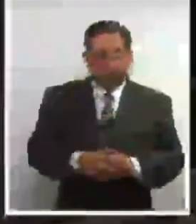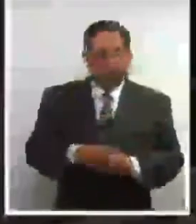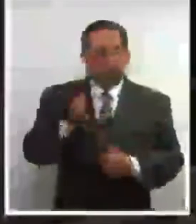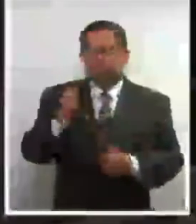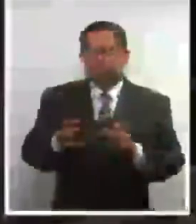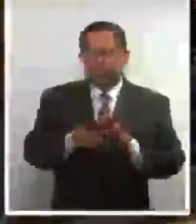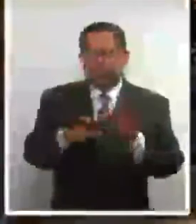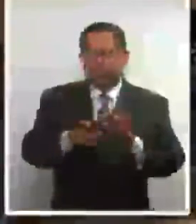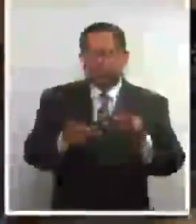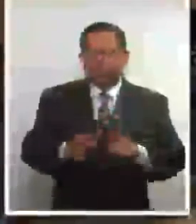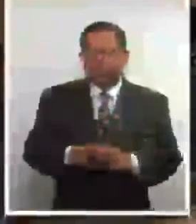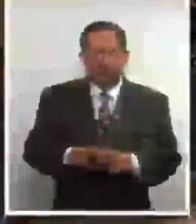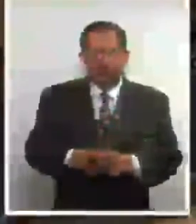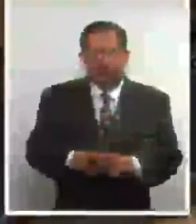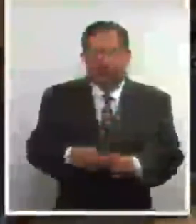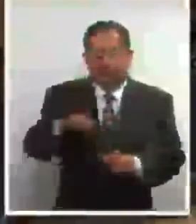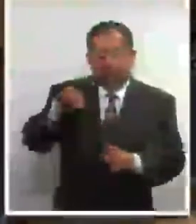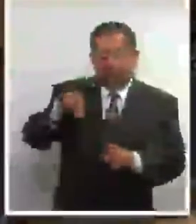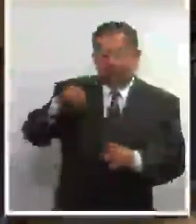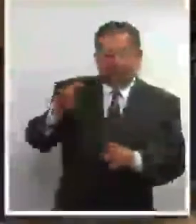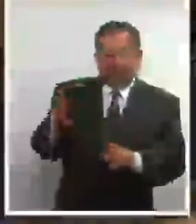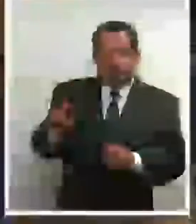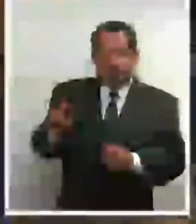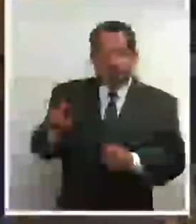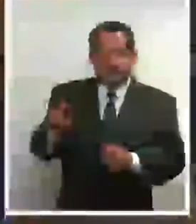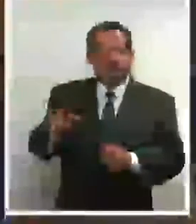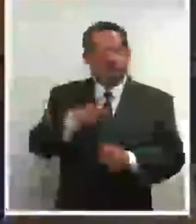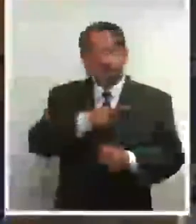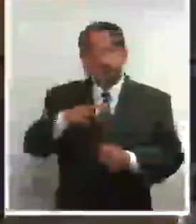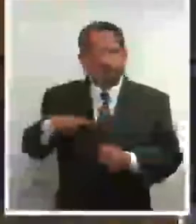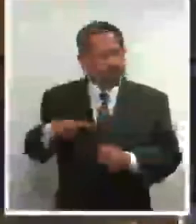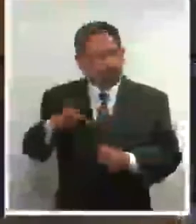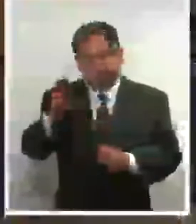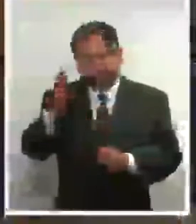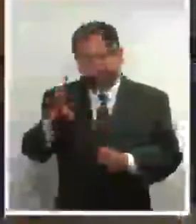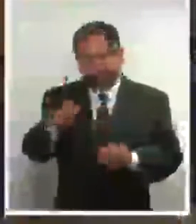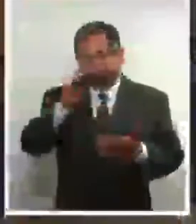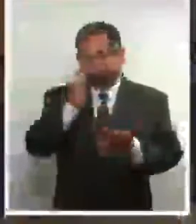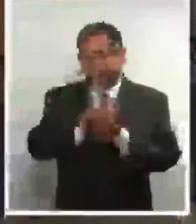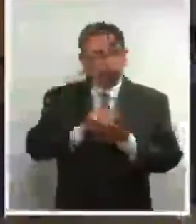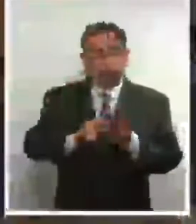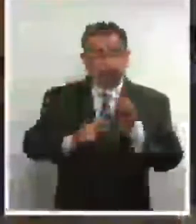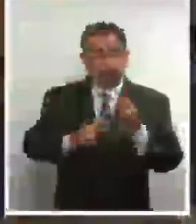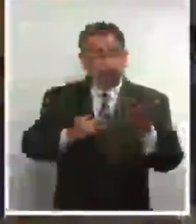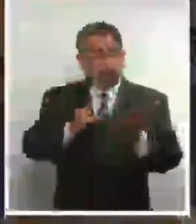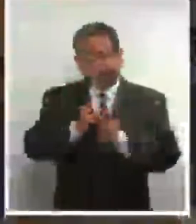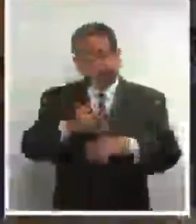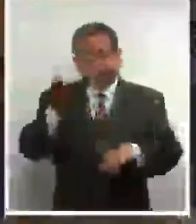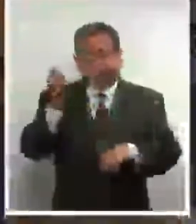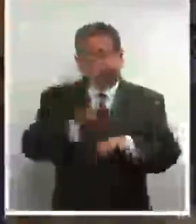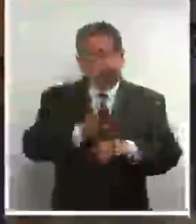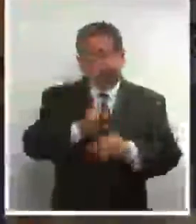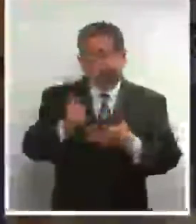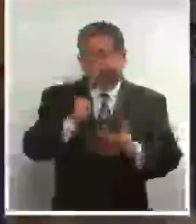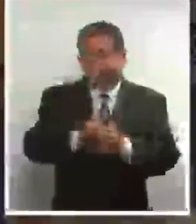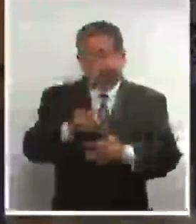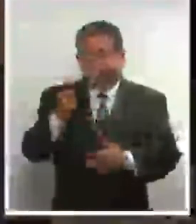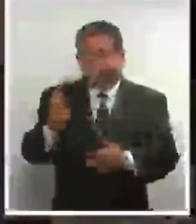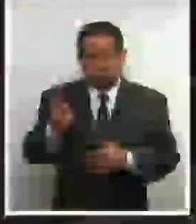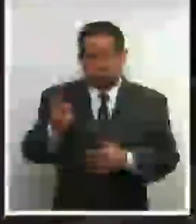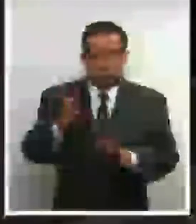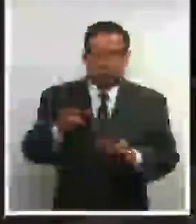otras palabras, el Ministerio Público no debiera ser la única autoridad en la ciudad